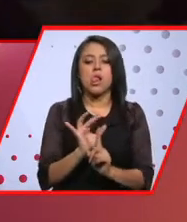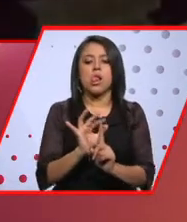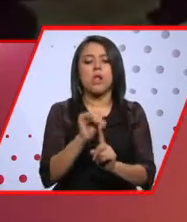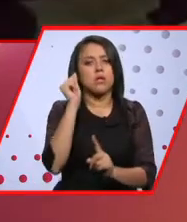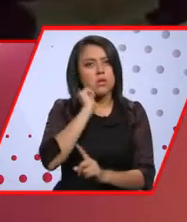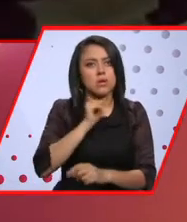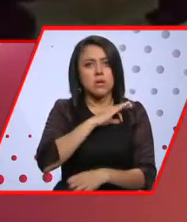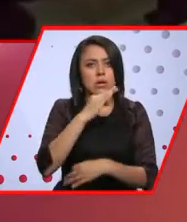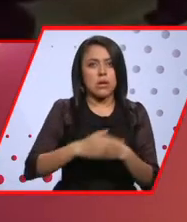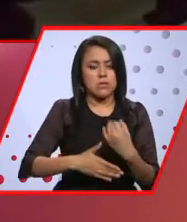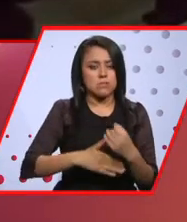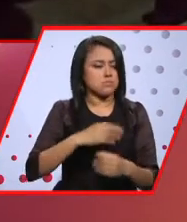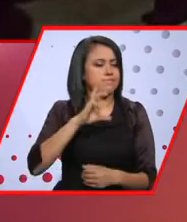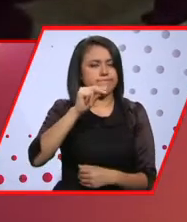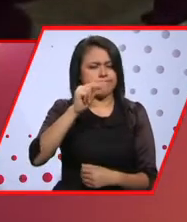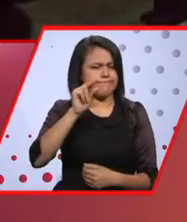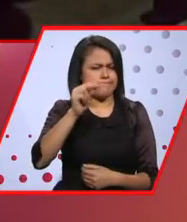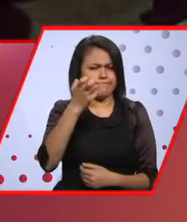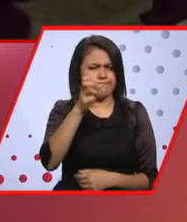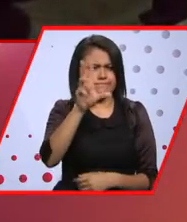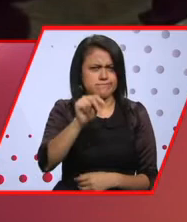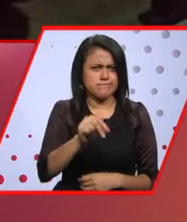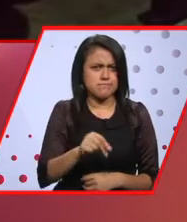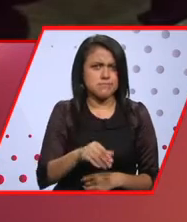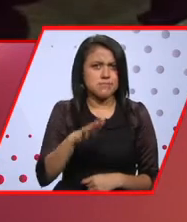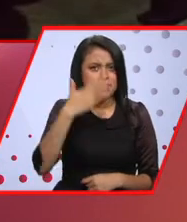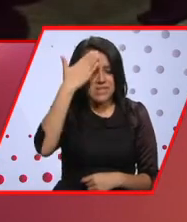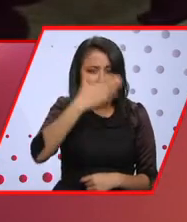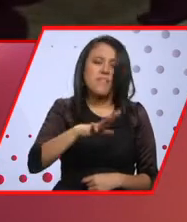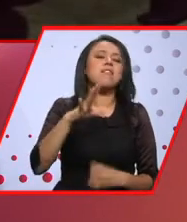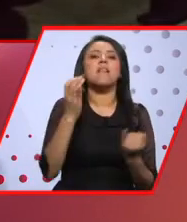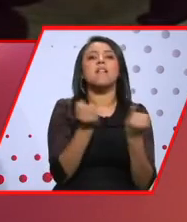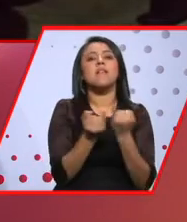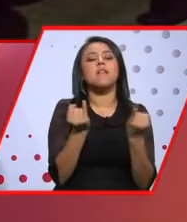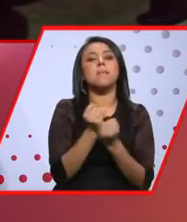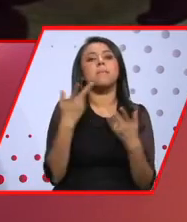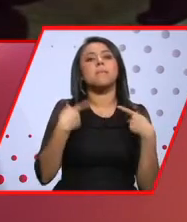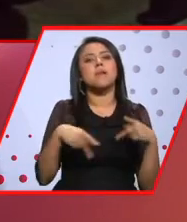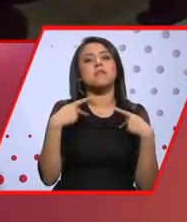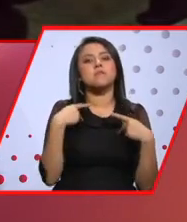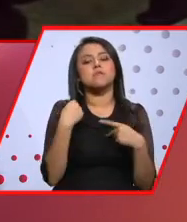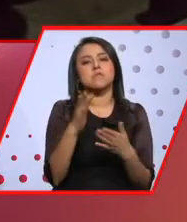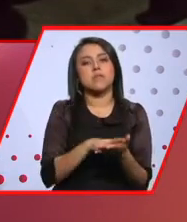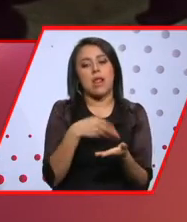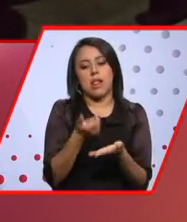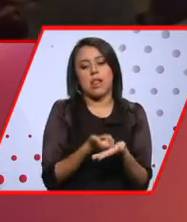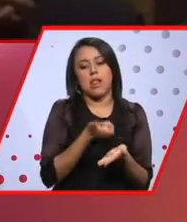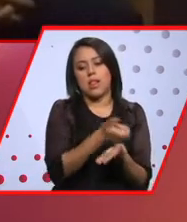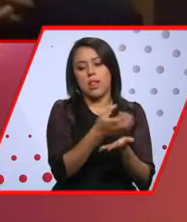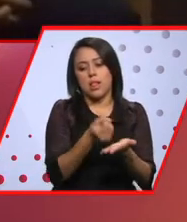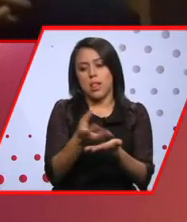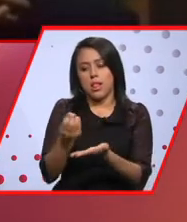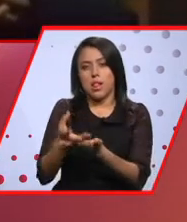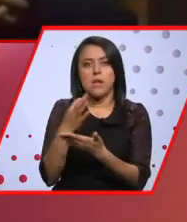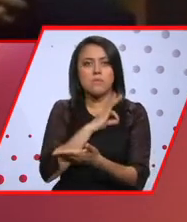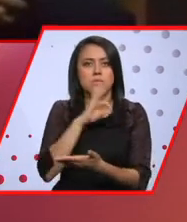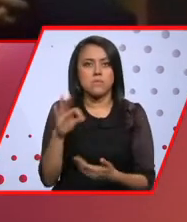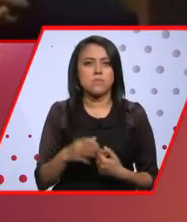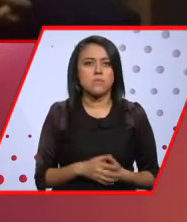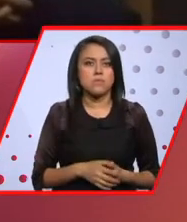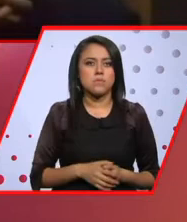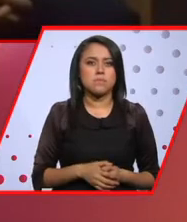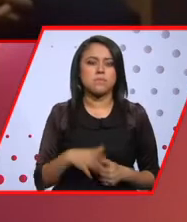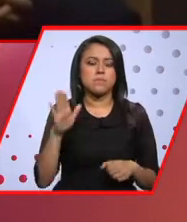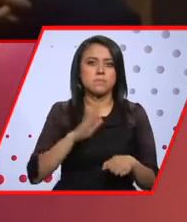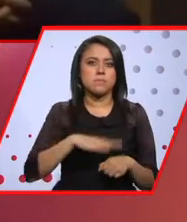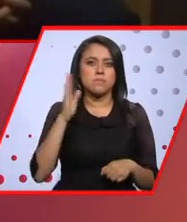acabar. Sí, claro. Hay tanta gente que tocó el billete de Duarte y Duarte billeteó a tanta gente que son capaces de decir mil cosas